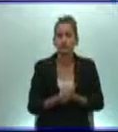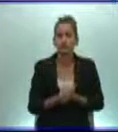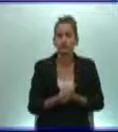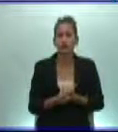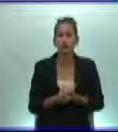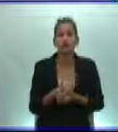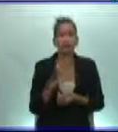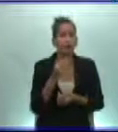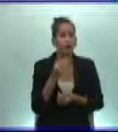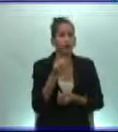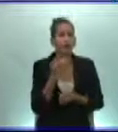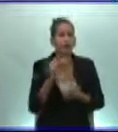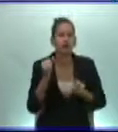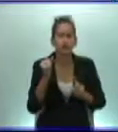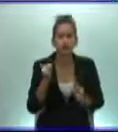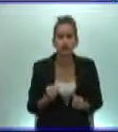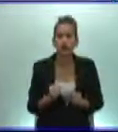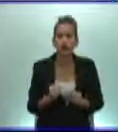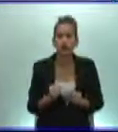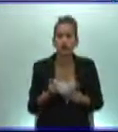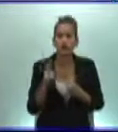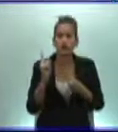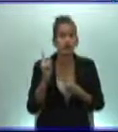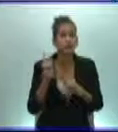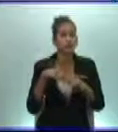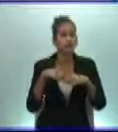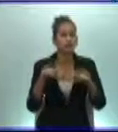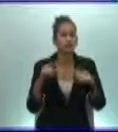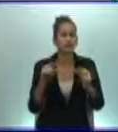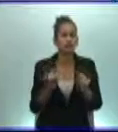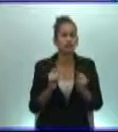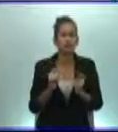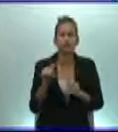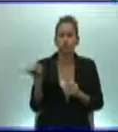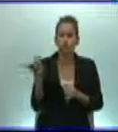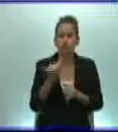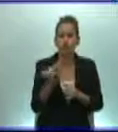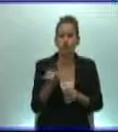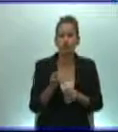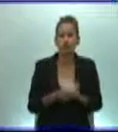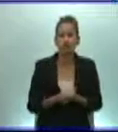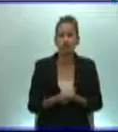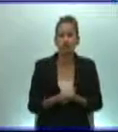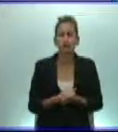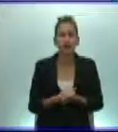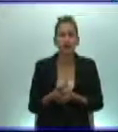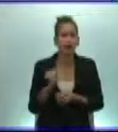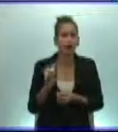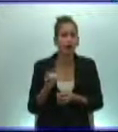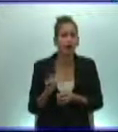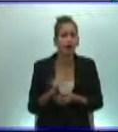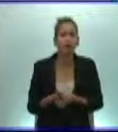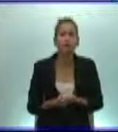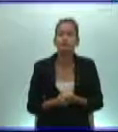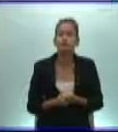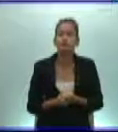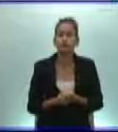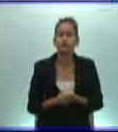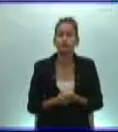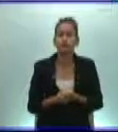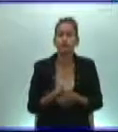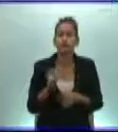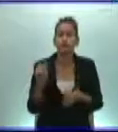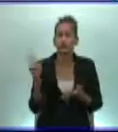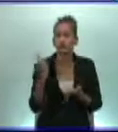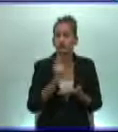puedo asegurar que estos triángulos son iguales. Ahora estás en condiciones de